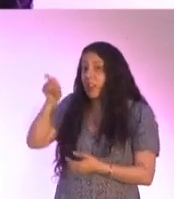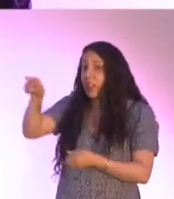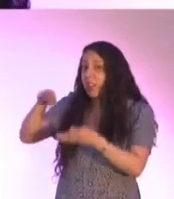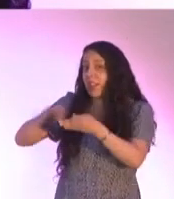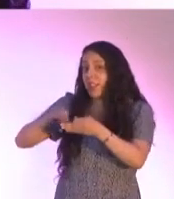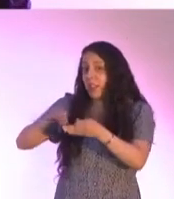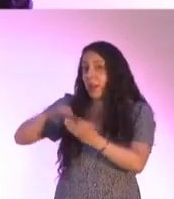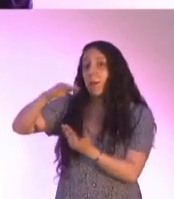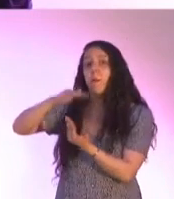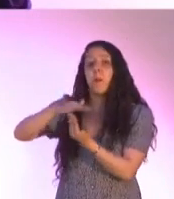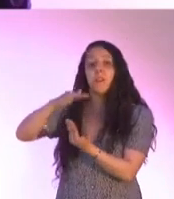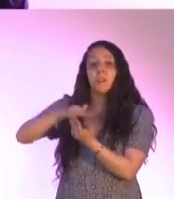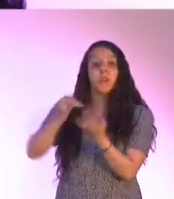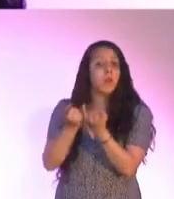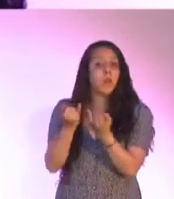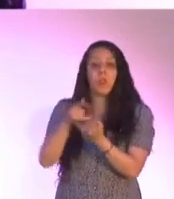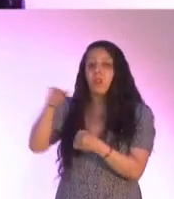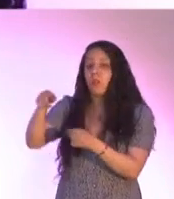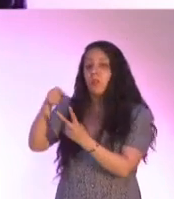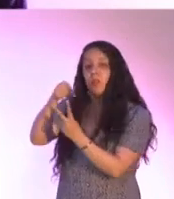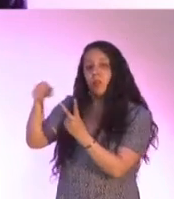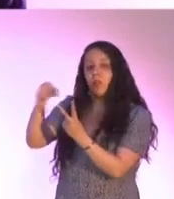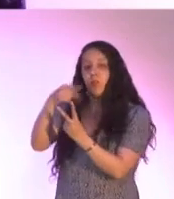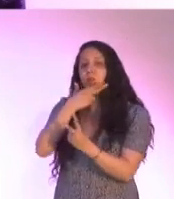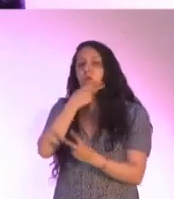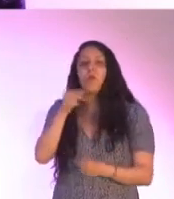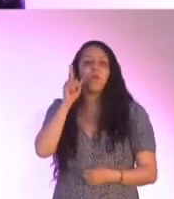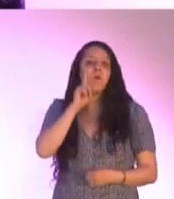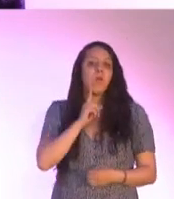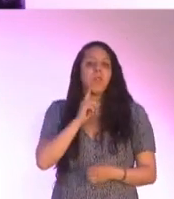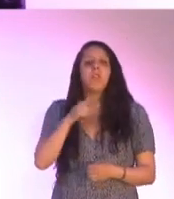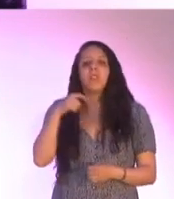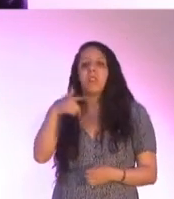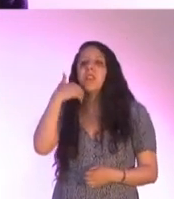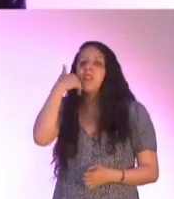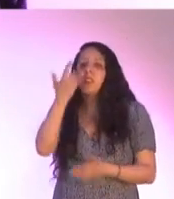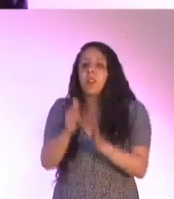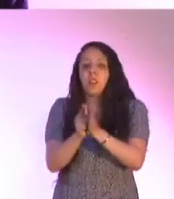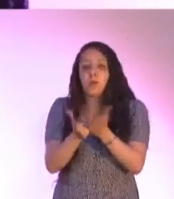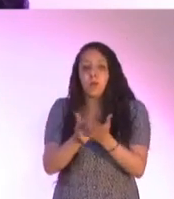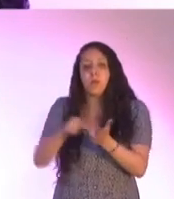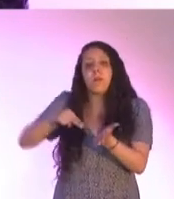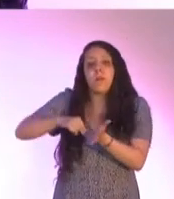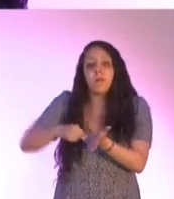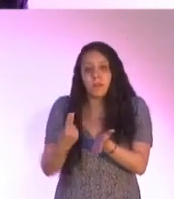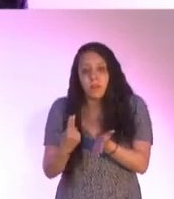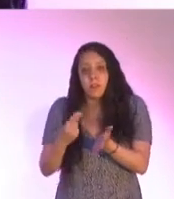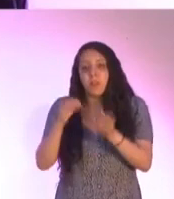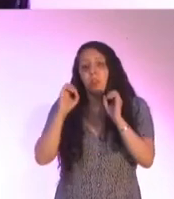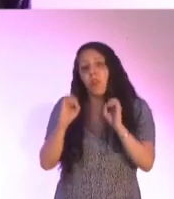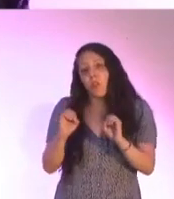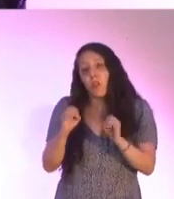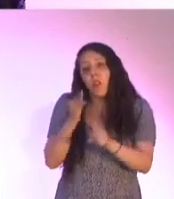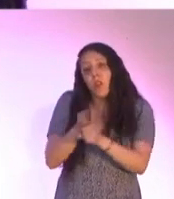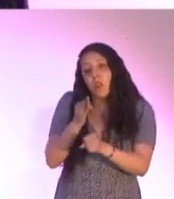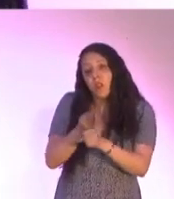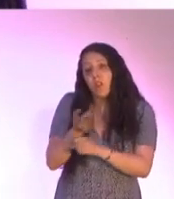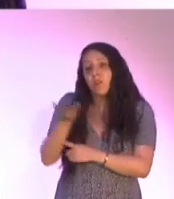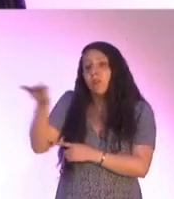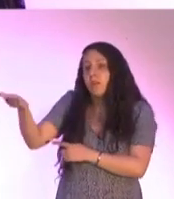aquí se van a quedar un ratito cely danús para firmarse luz y bueno bueno los agradezco a ellos y